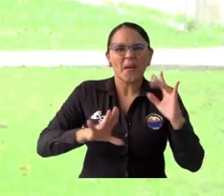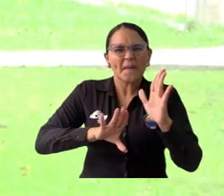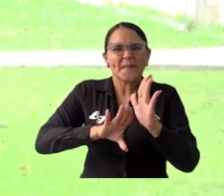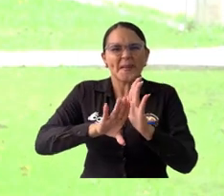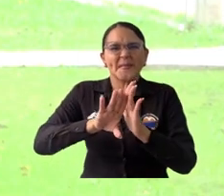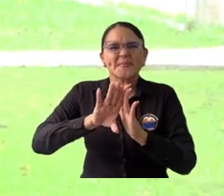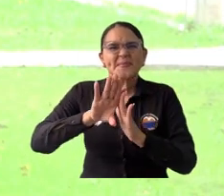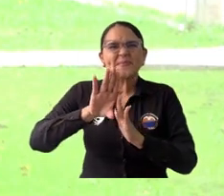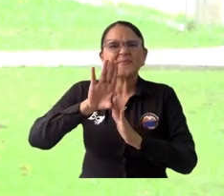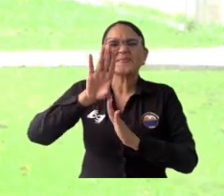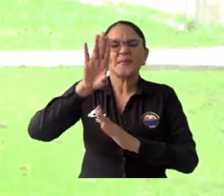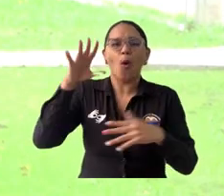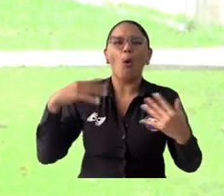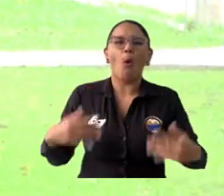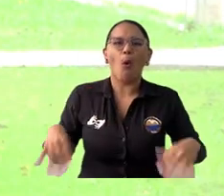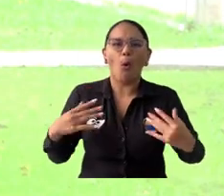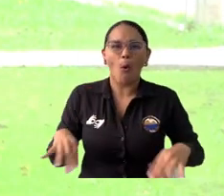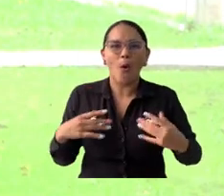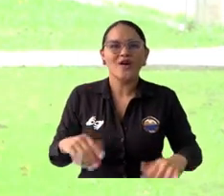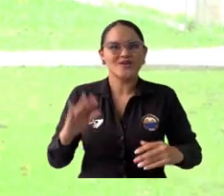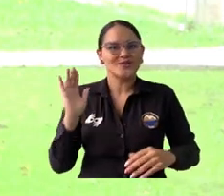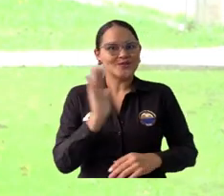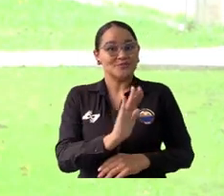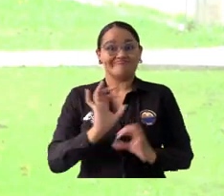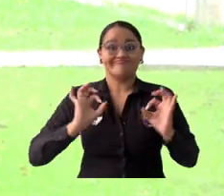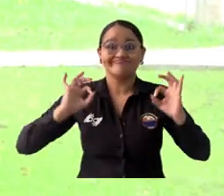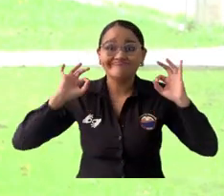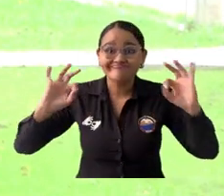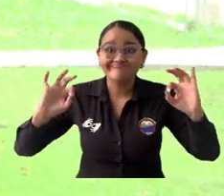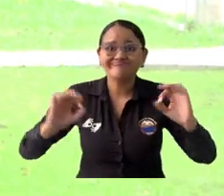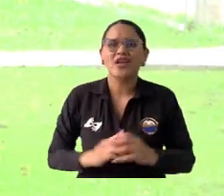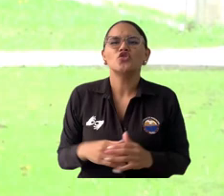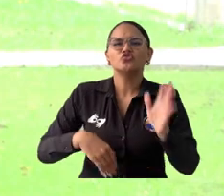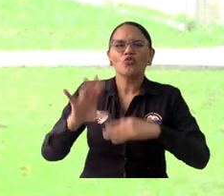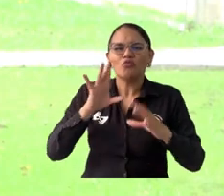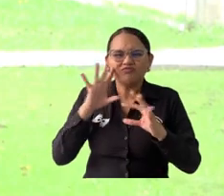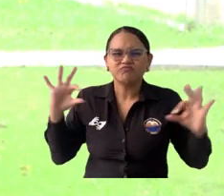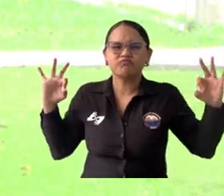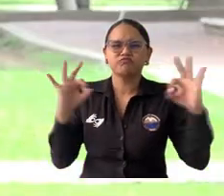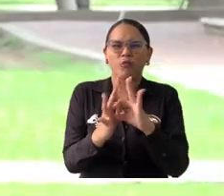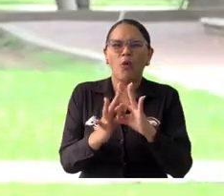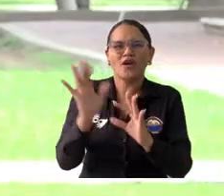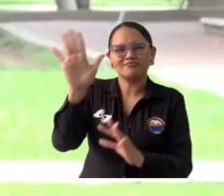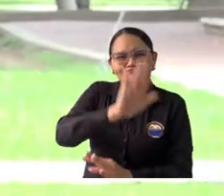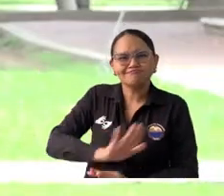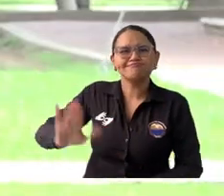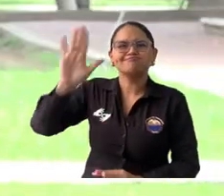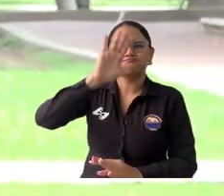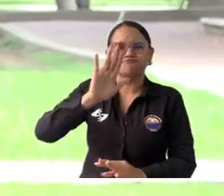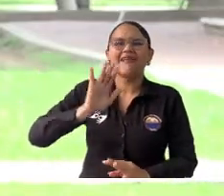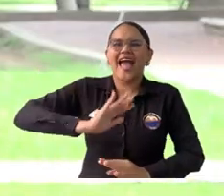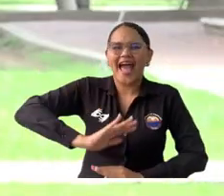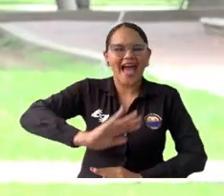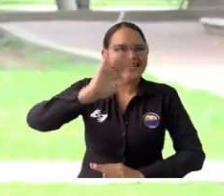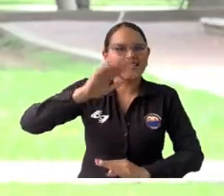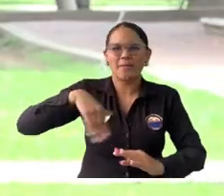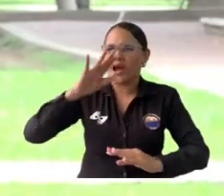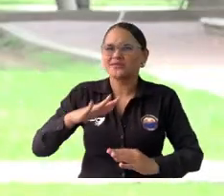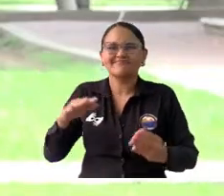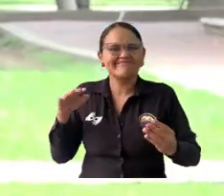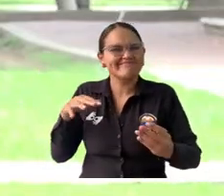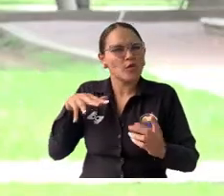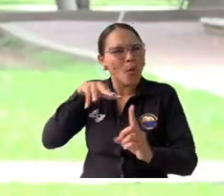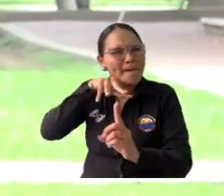de que esta universidad trasciende sus fronteras y trasciende las órbitas clási de la universidad tiene un enfoque territorial que